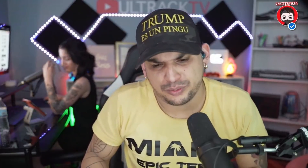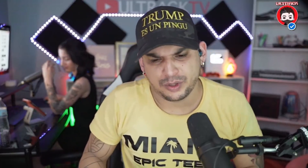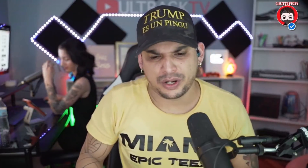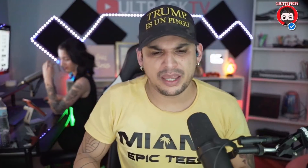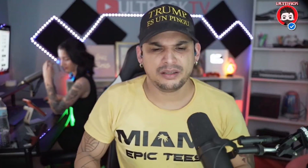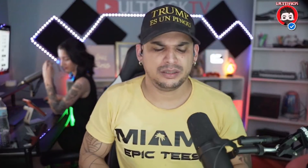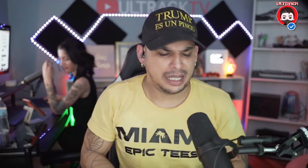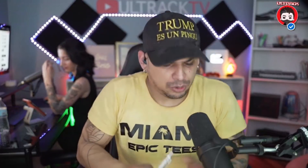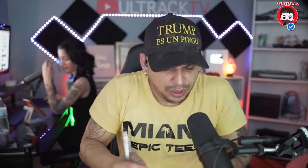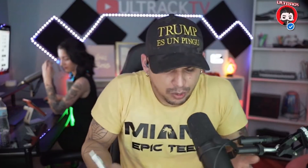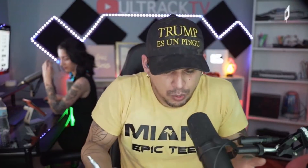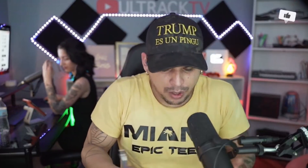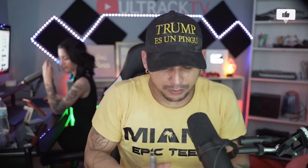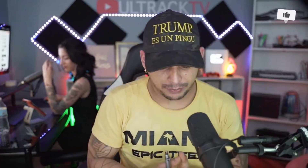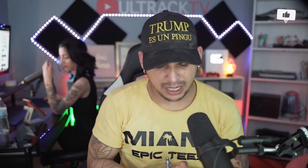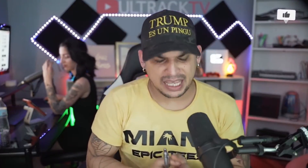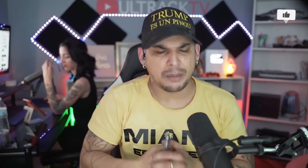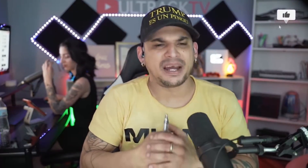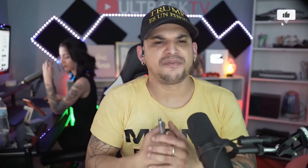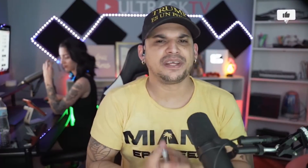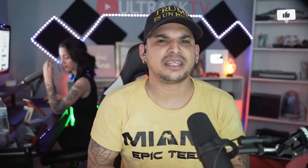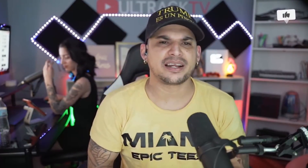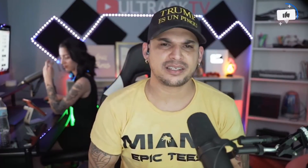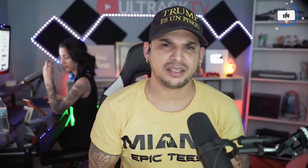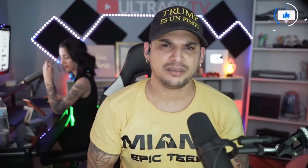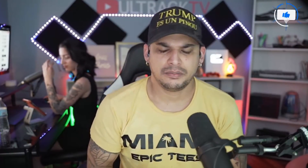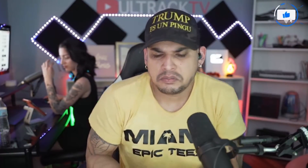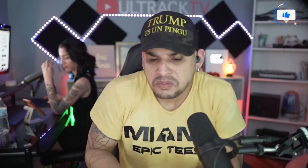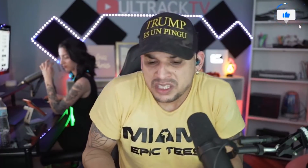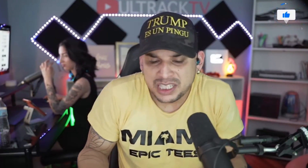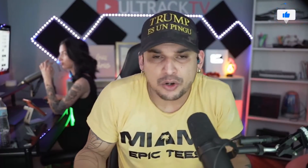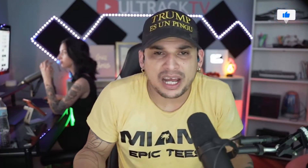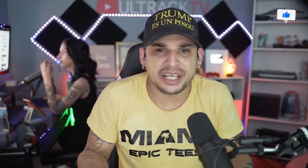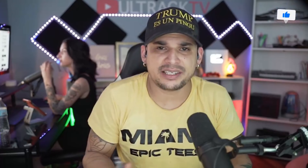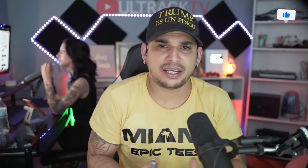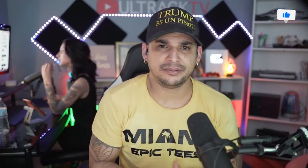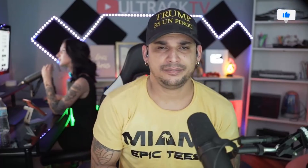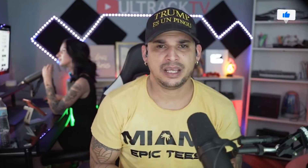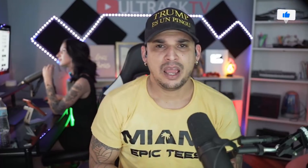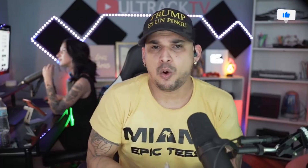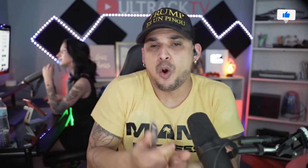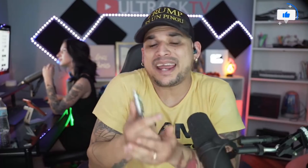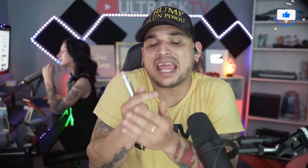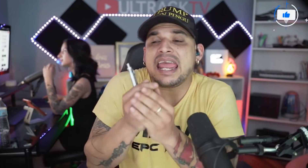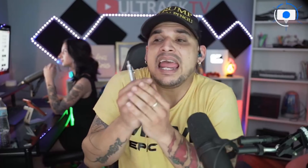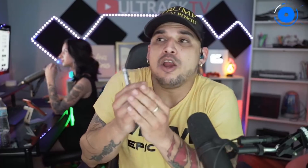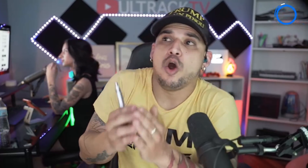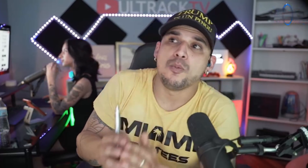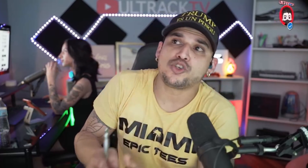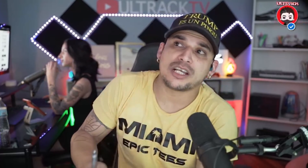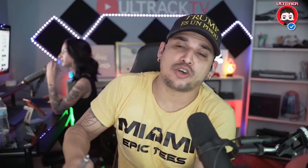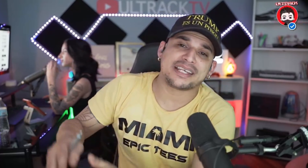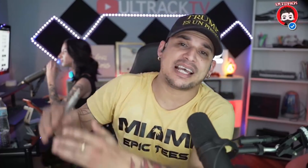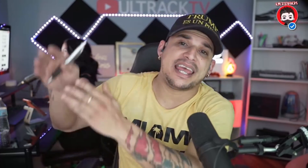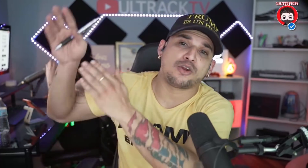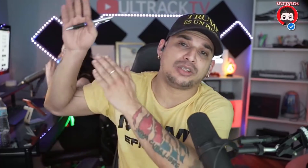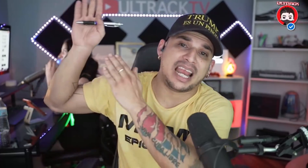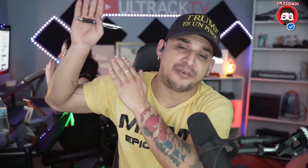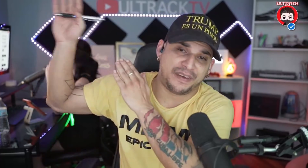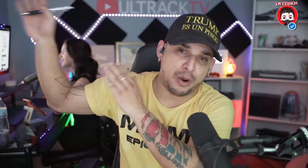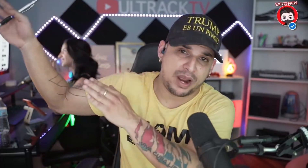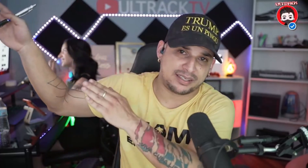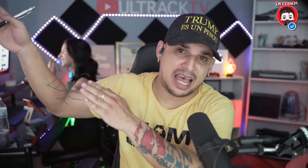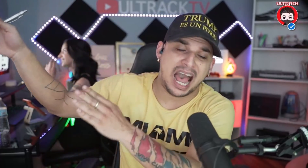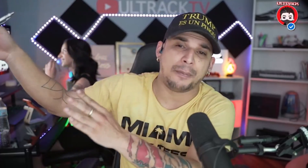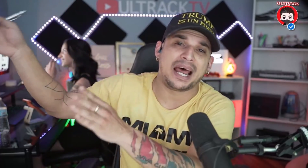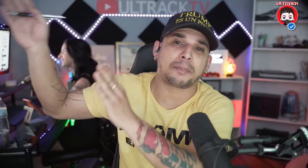grupos, ¿ok?, dentro de Cuba que quieren manifestarse, ¿se organizan? ¿O es que los muchachos que salieron de